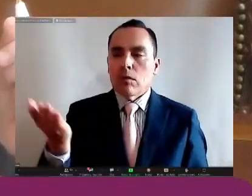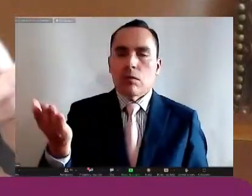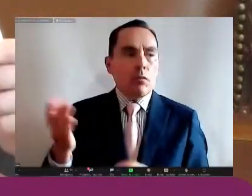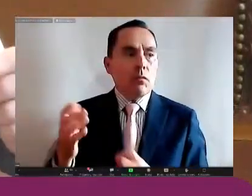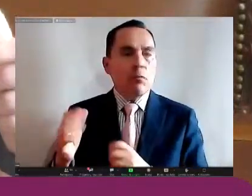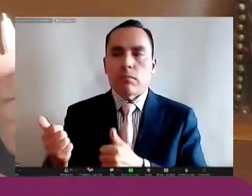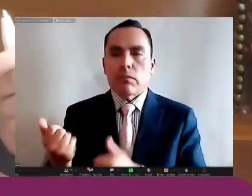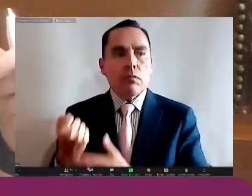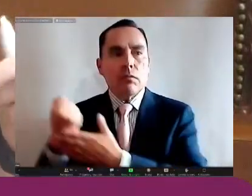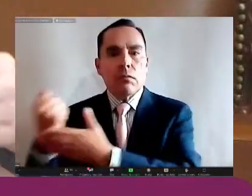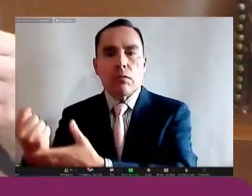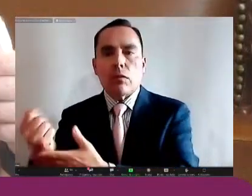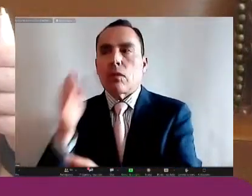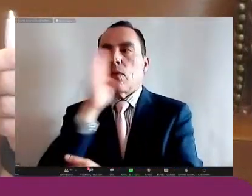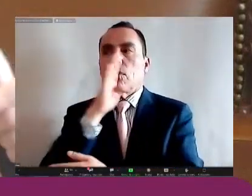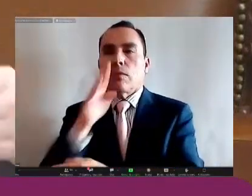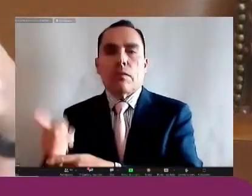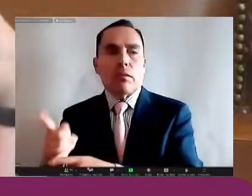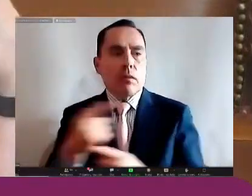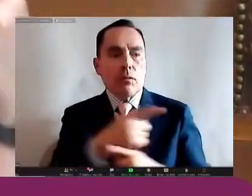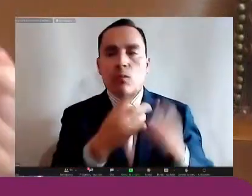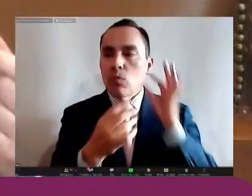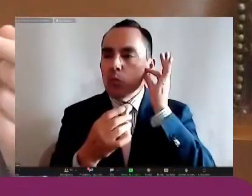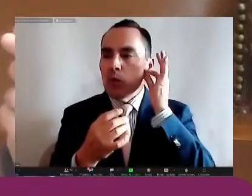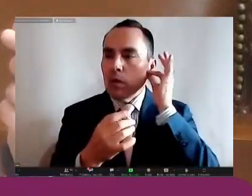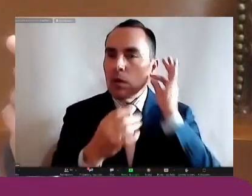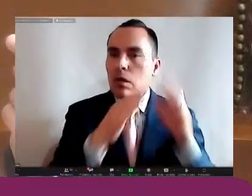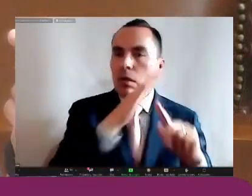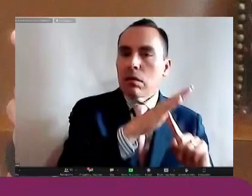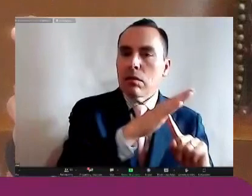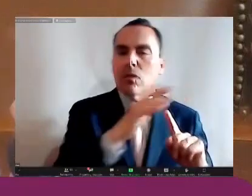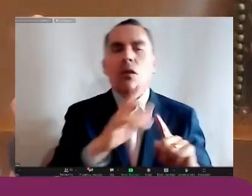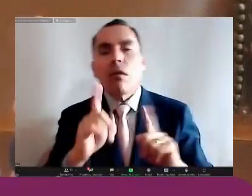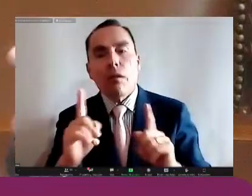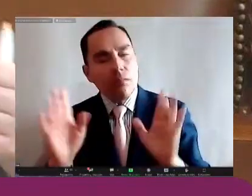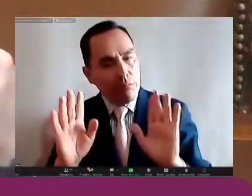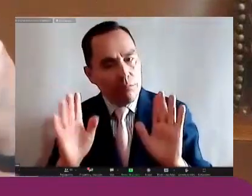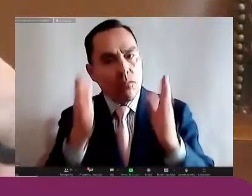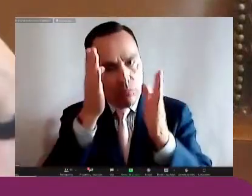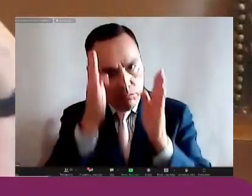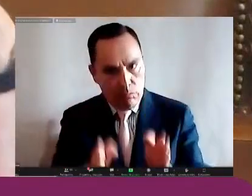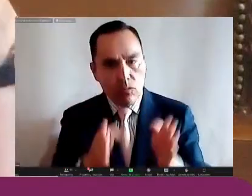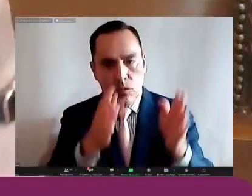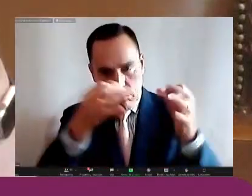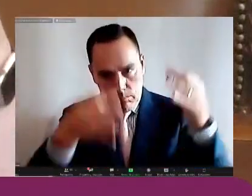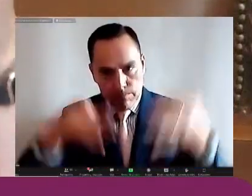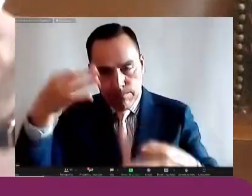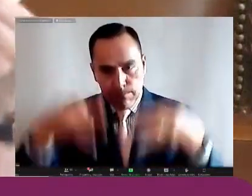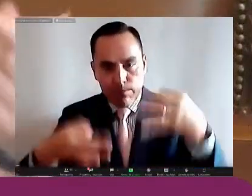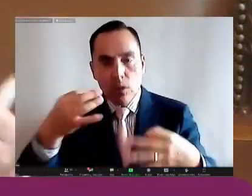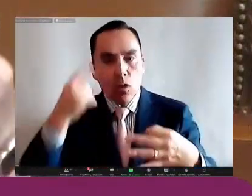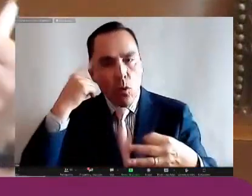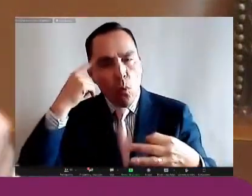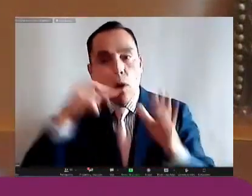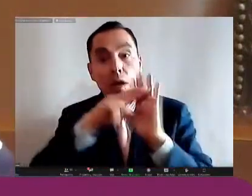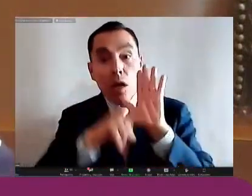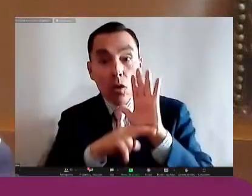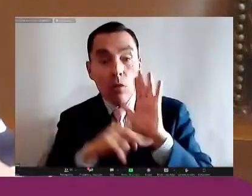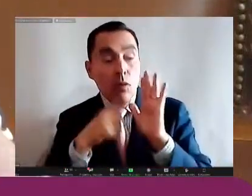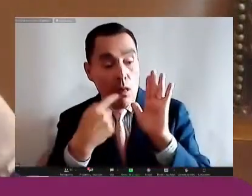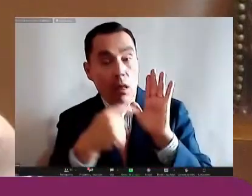uno digamos empieza a mirar las consecuencias de la aplicación de las normas más que la forma en que estas normas